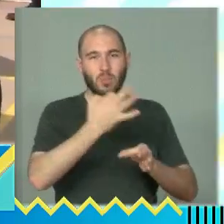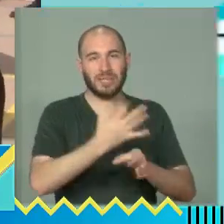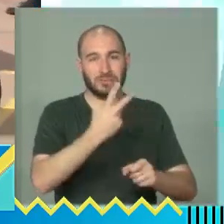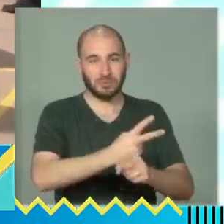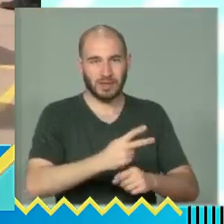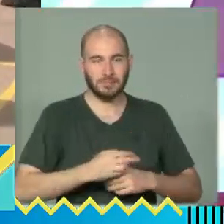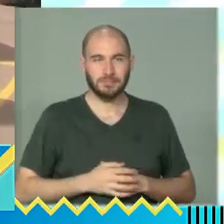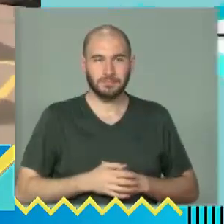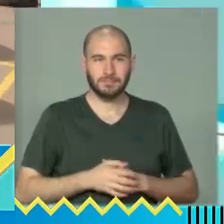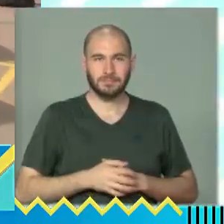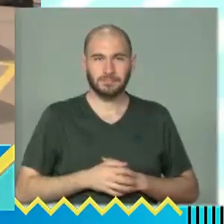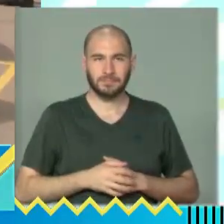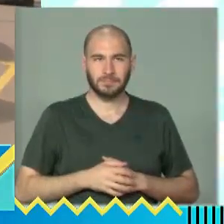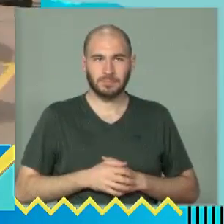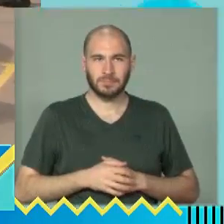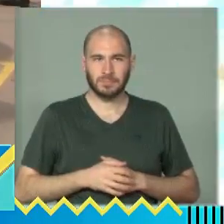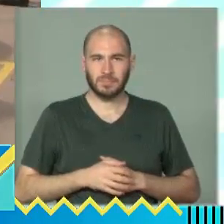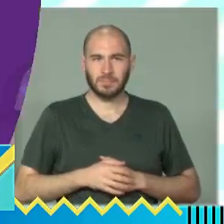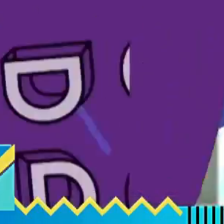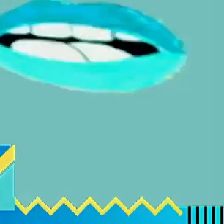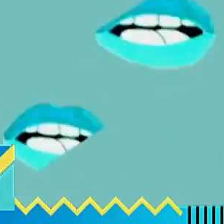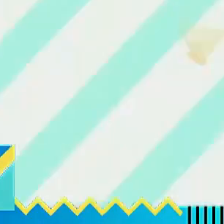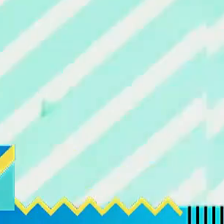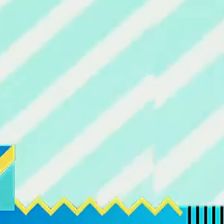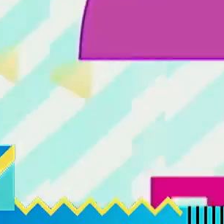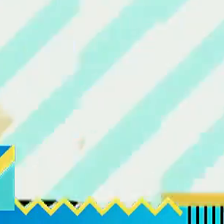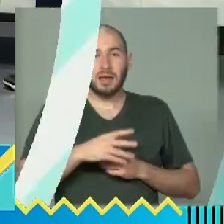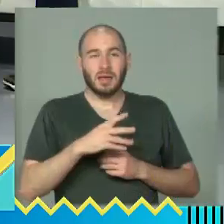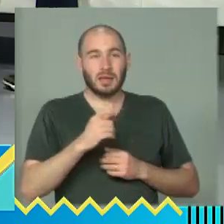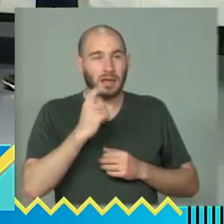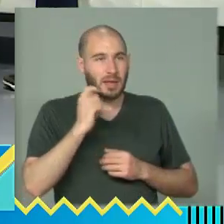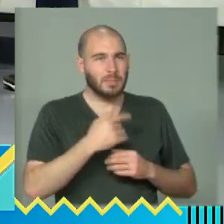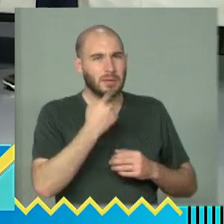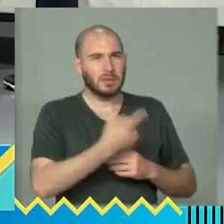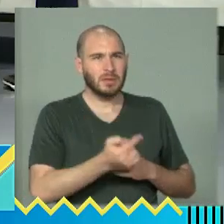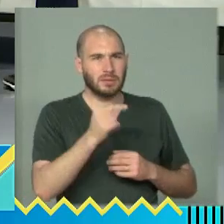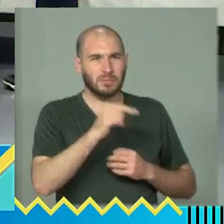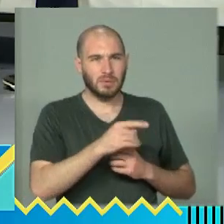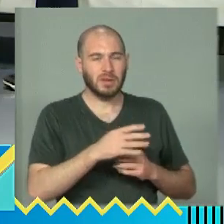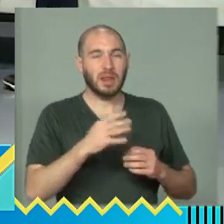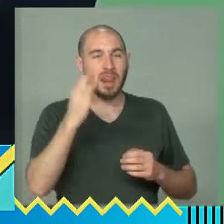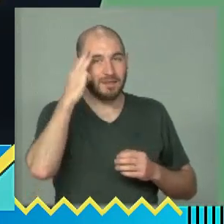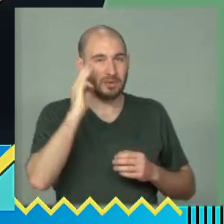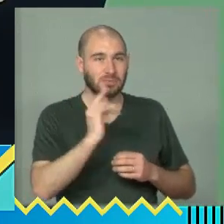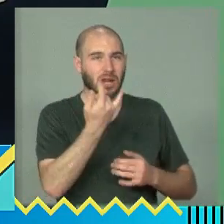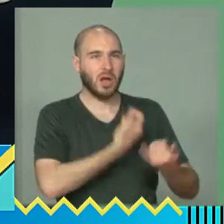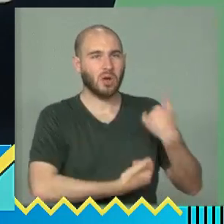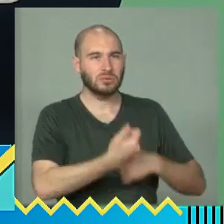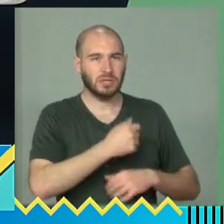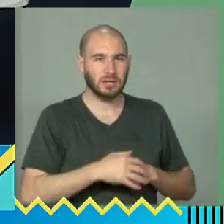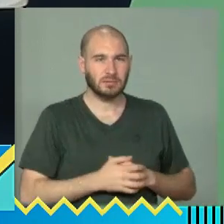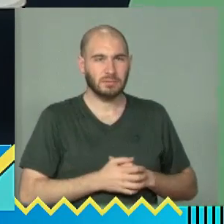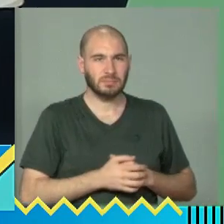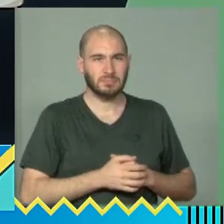secundaria. Bien. Sí, Karim, en realidad que nos cuentes un poquito, llegaron a la nave universitaria y cuéntenos un poco acerca de con